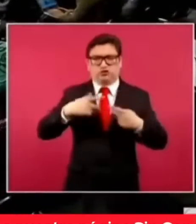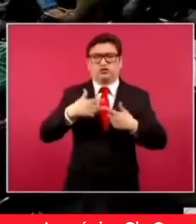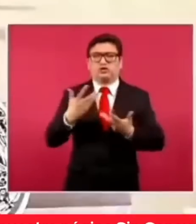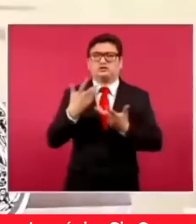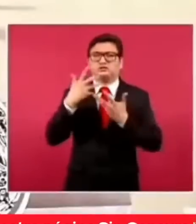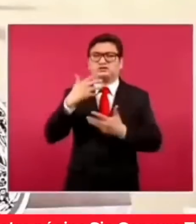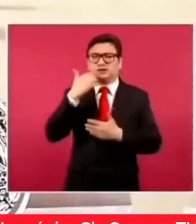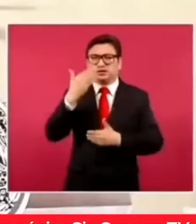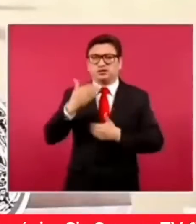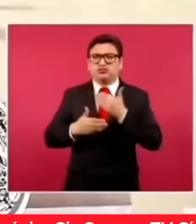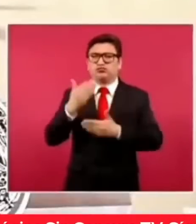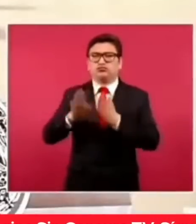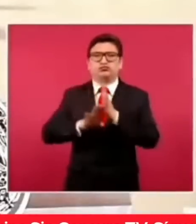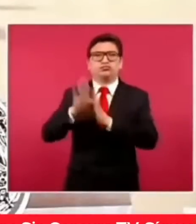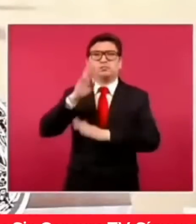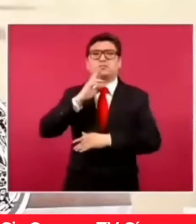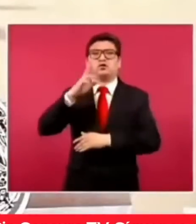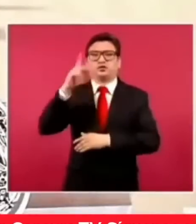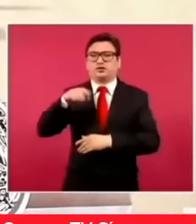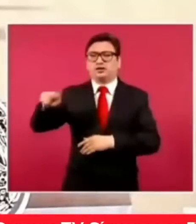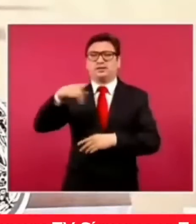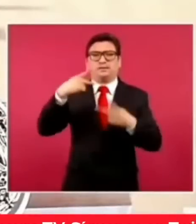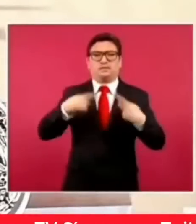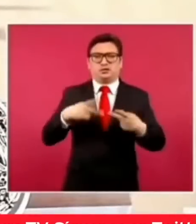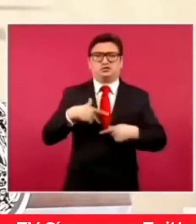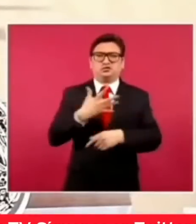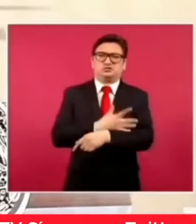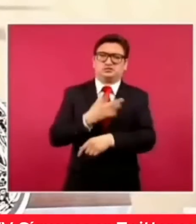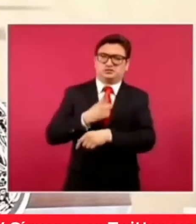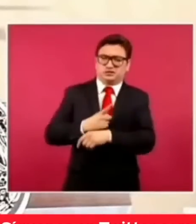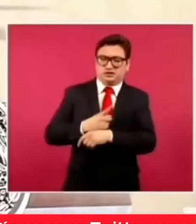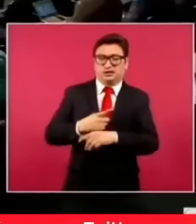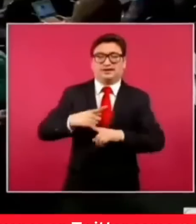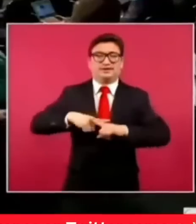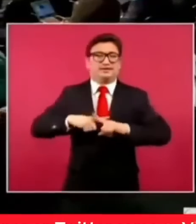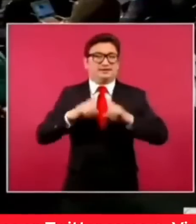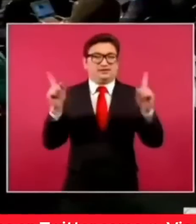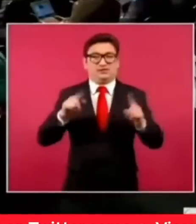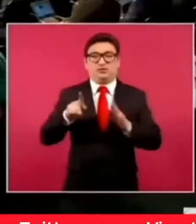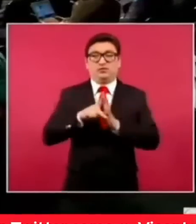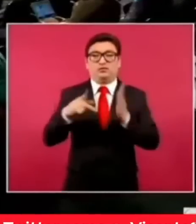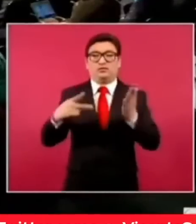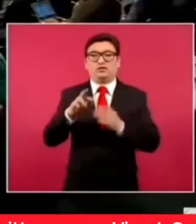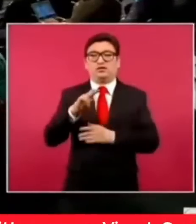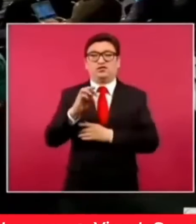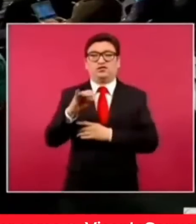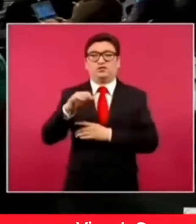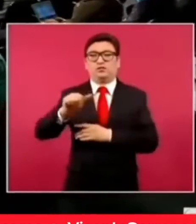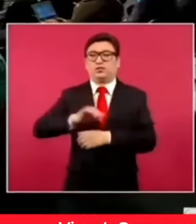y gente honesta. Nada que ver con el conservadurismo que defiende Reforma,